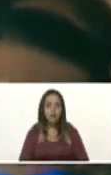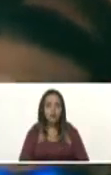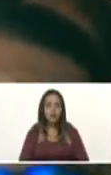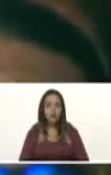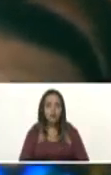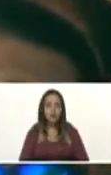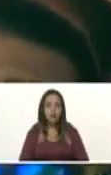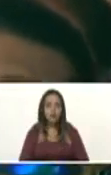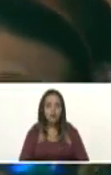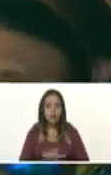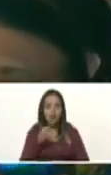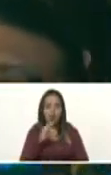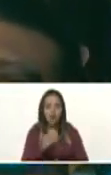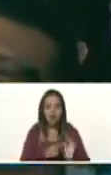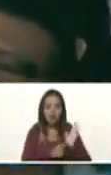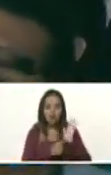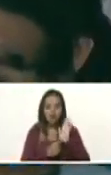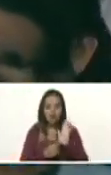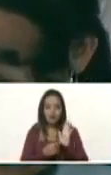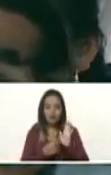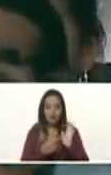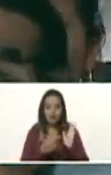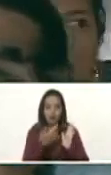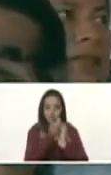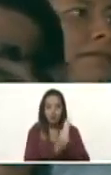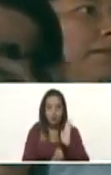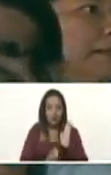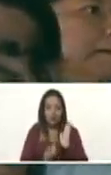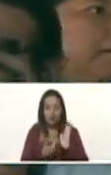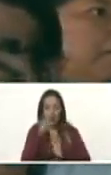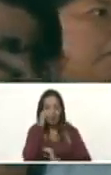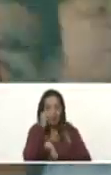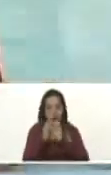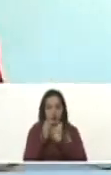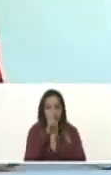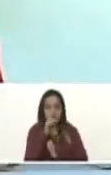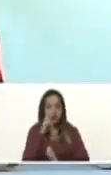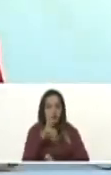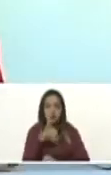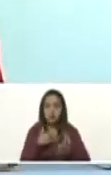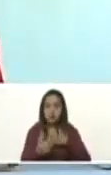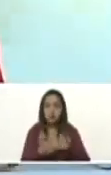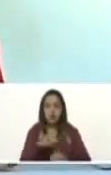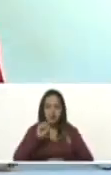Aquí está la portada, aunque la cámara no la quiera sacar, no importa. ¿Sí está saliendo?